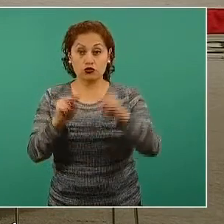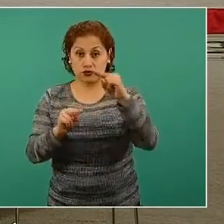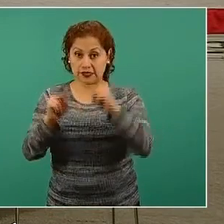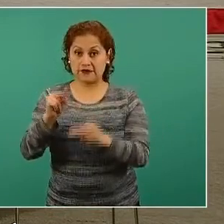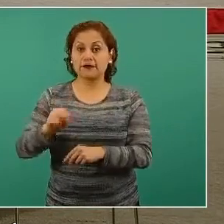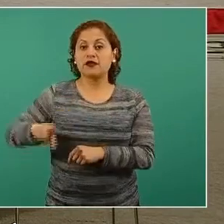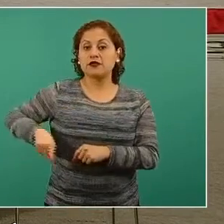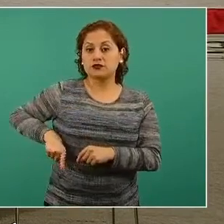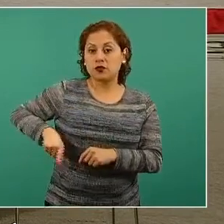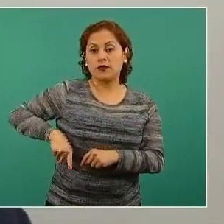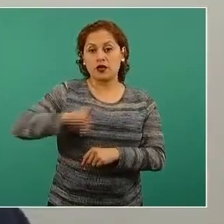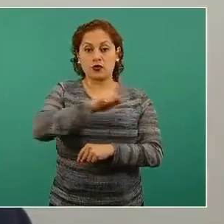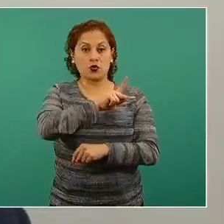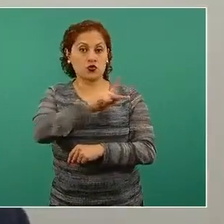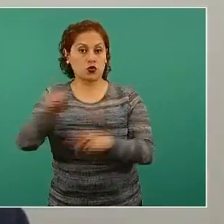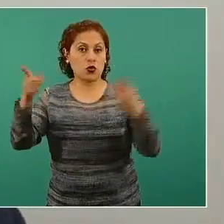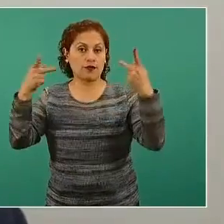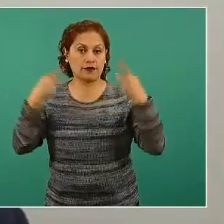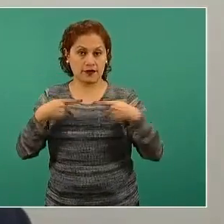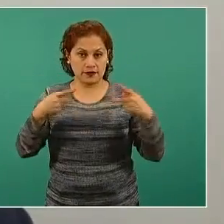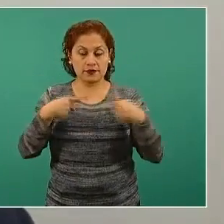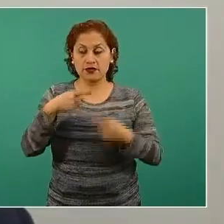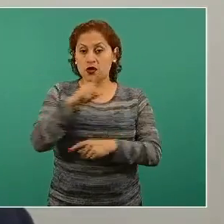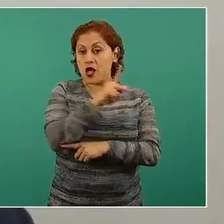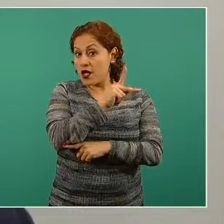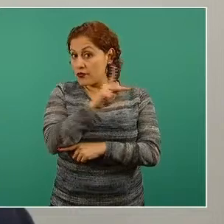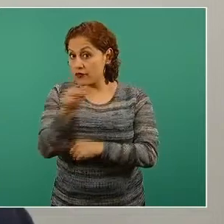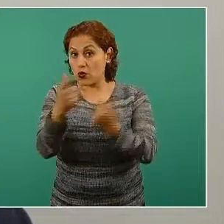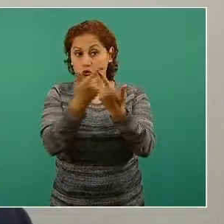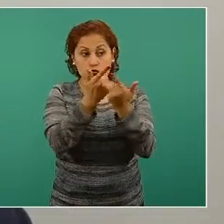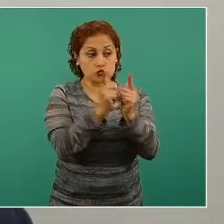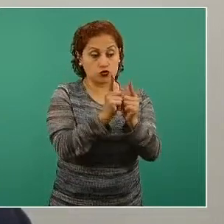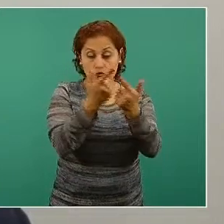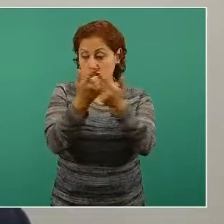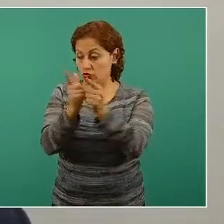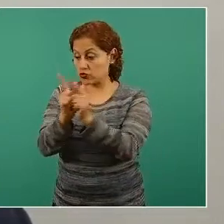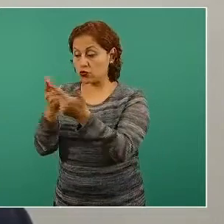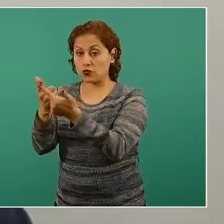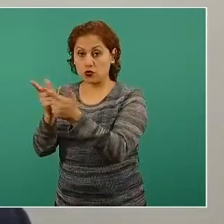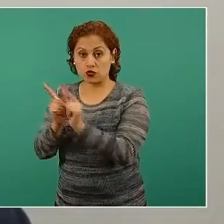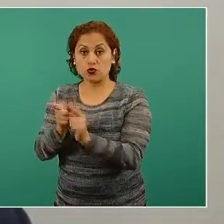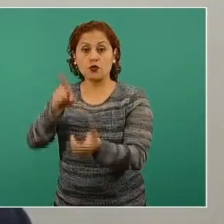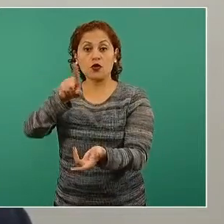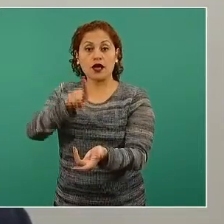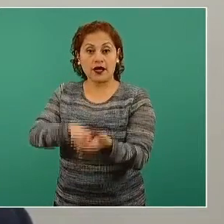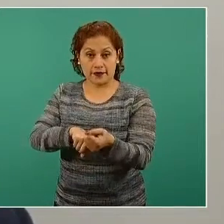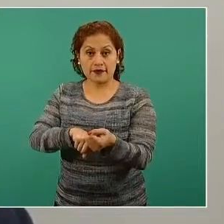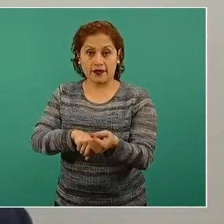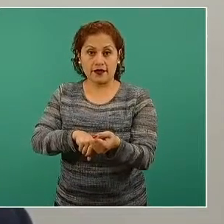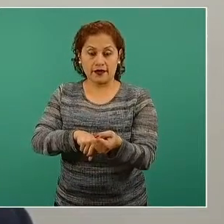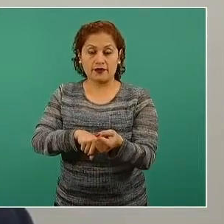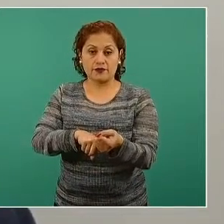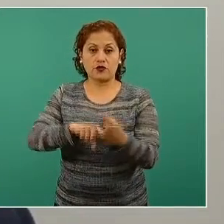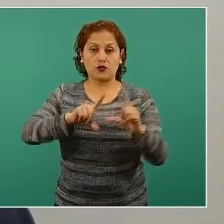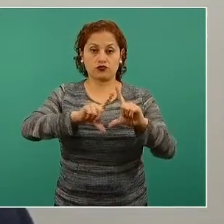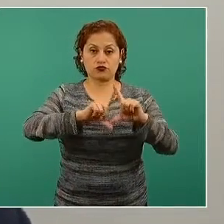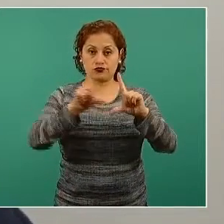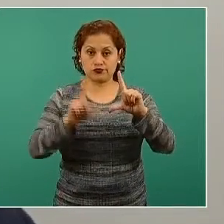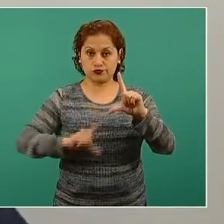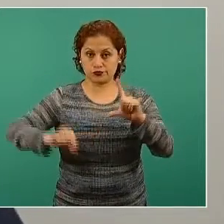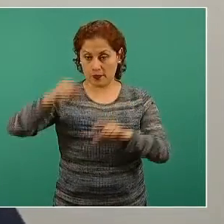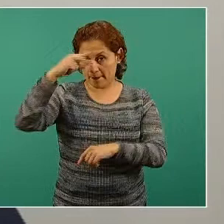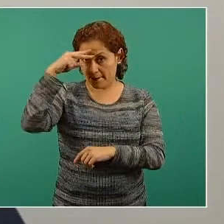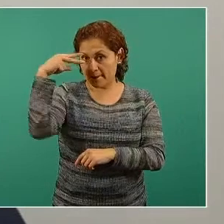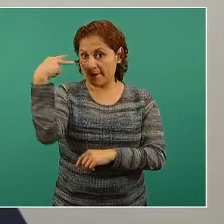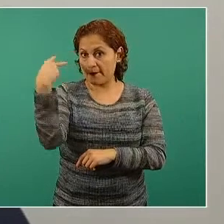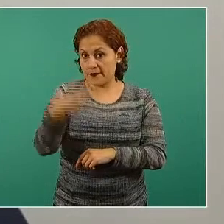a toda la ciudadanía, y nos referimos a todos los grupos que en su momento pues integran obviamente esta República Mexicana,